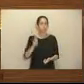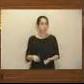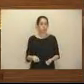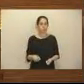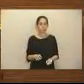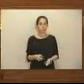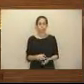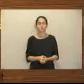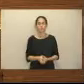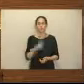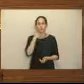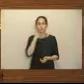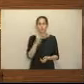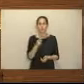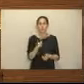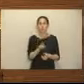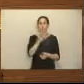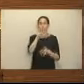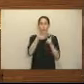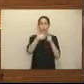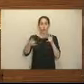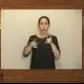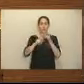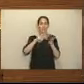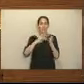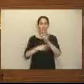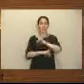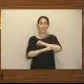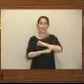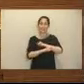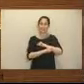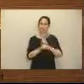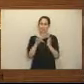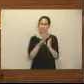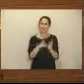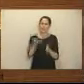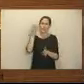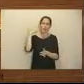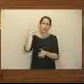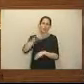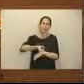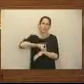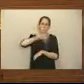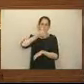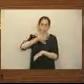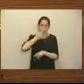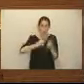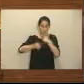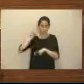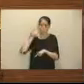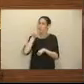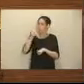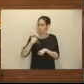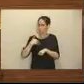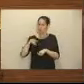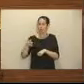las 5 líneas estratégicas que usted avanzaba ya en el discurso, en este mismo discurso del año pasado, se encuentra